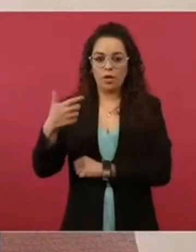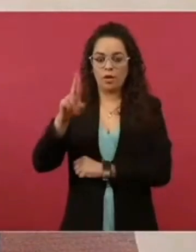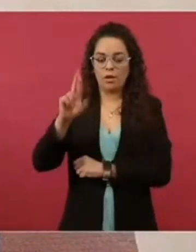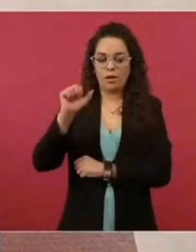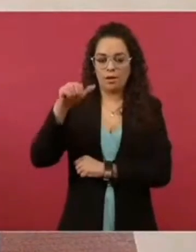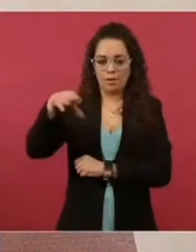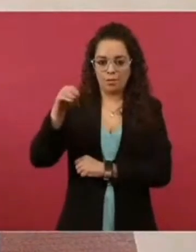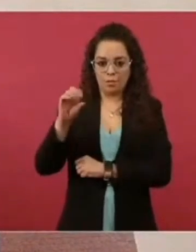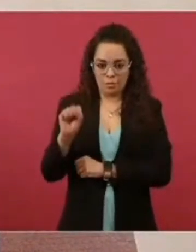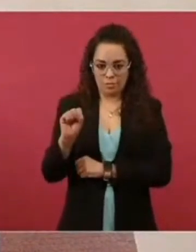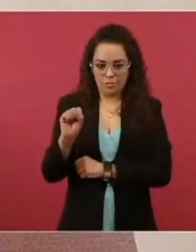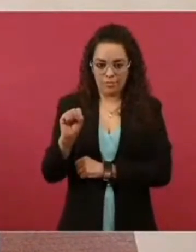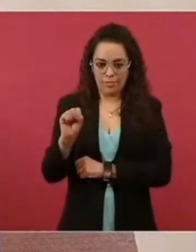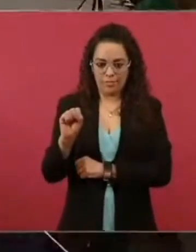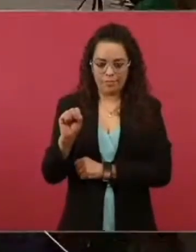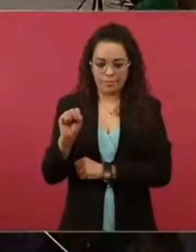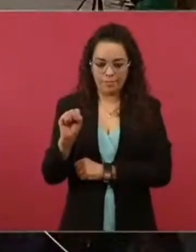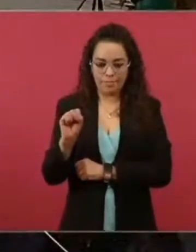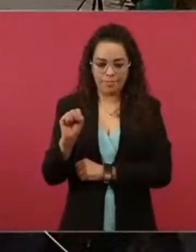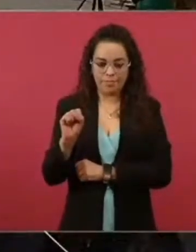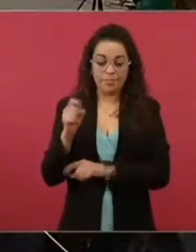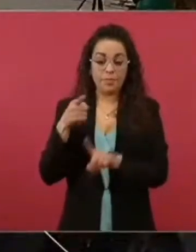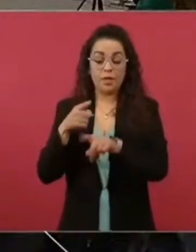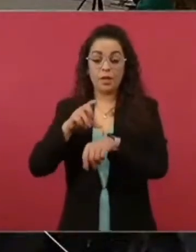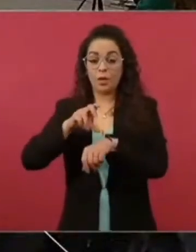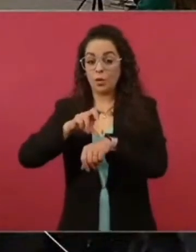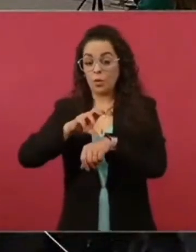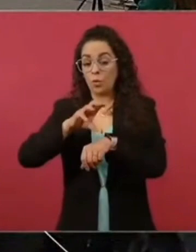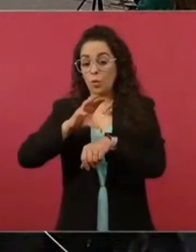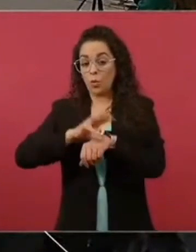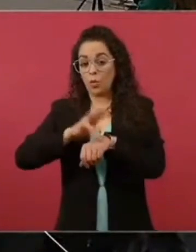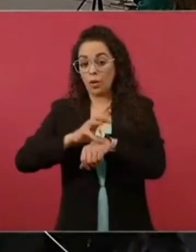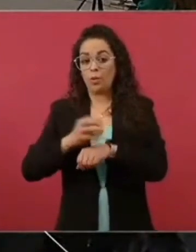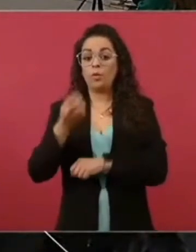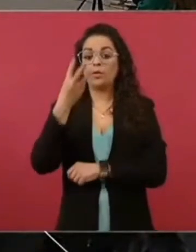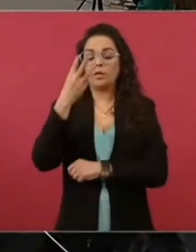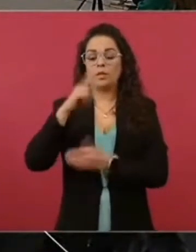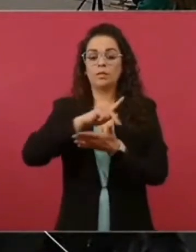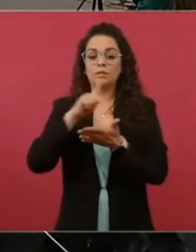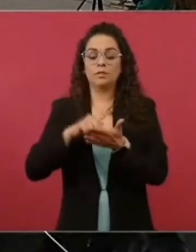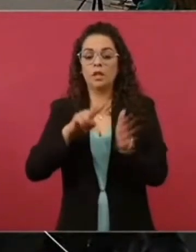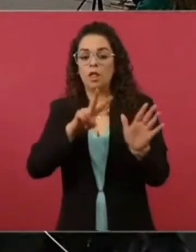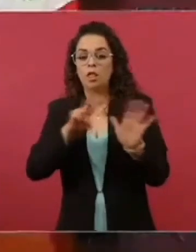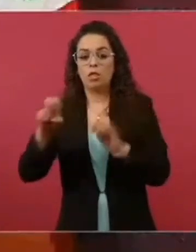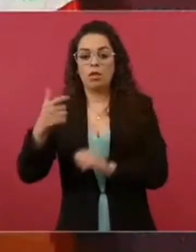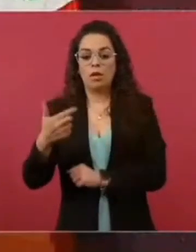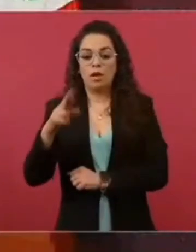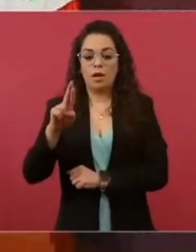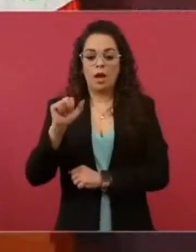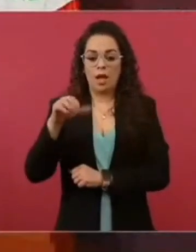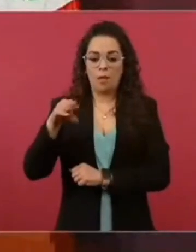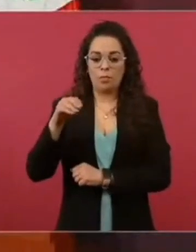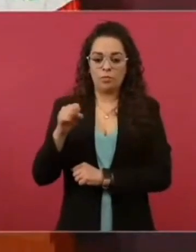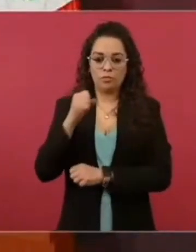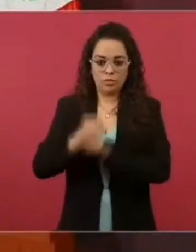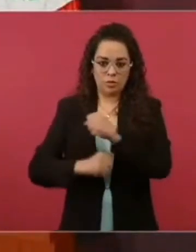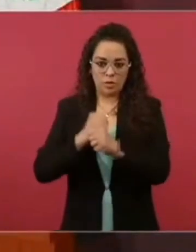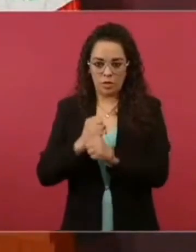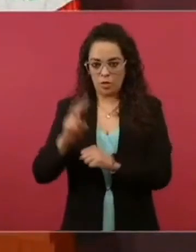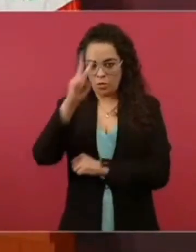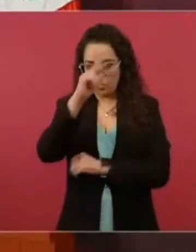En el caso del huevo, alcanzaba para 3 kilos 200 gramos cuando llegamos, un salario